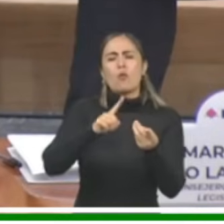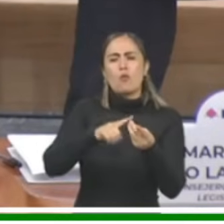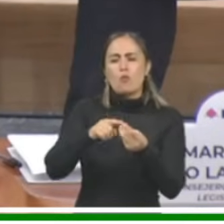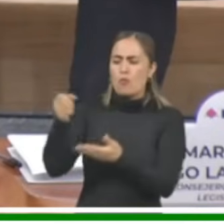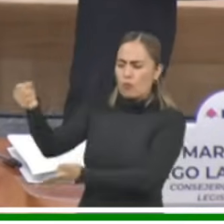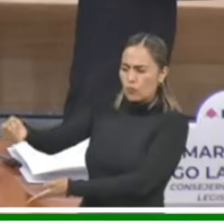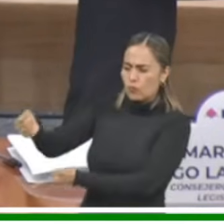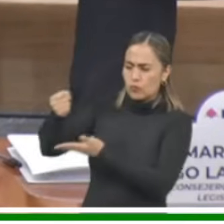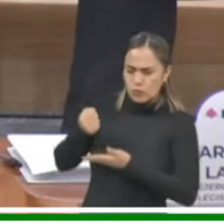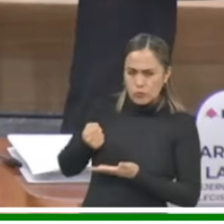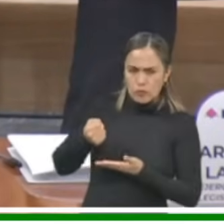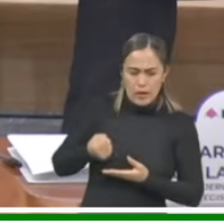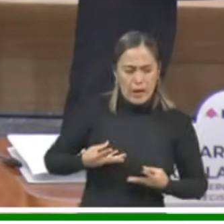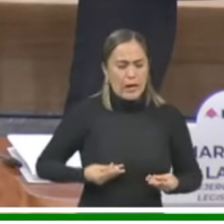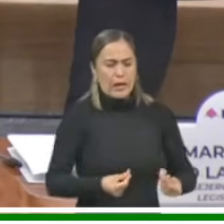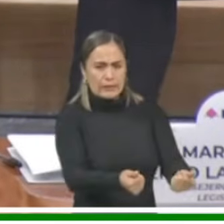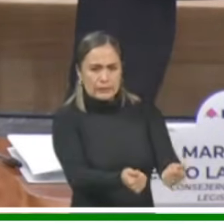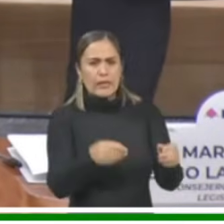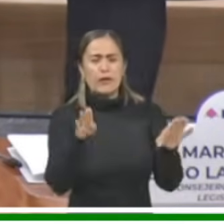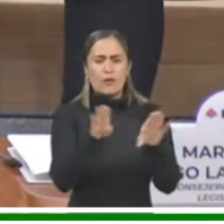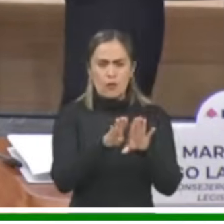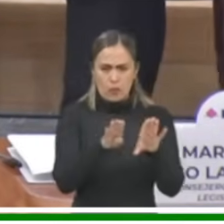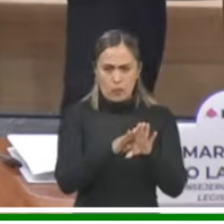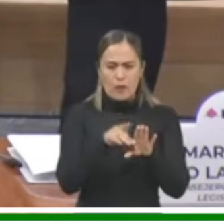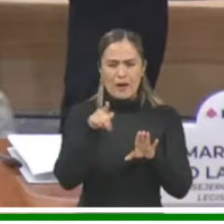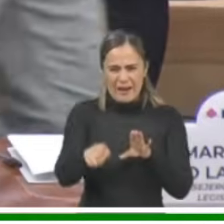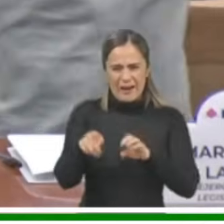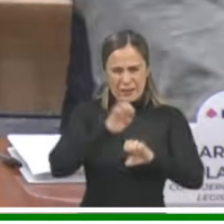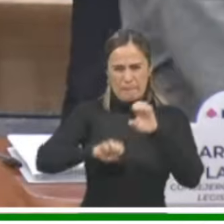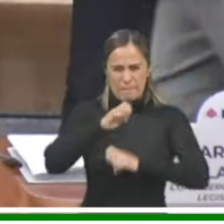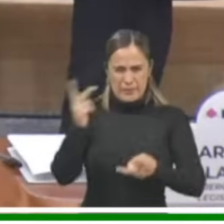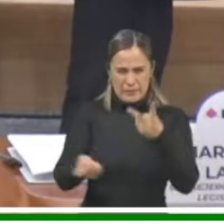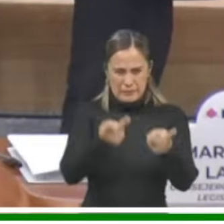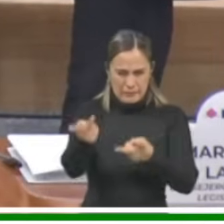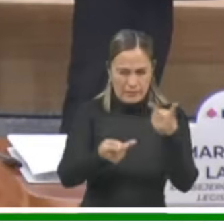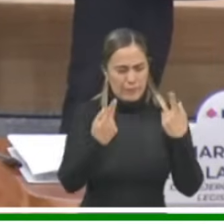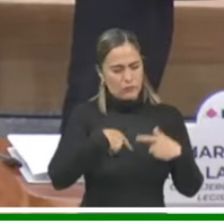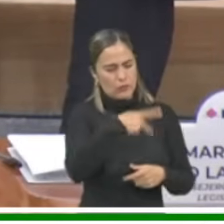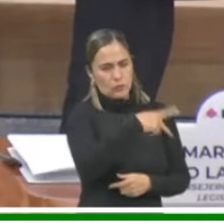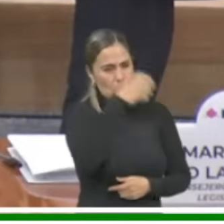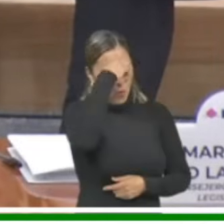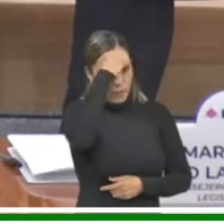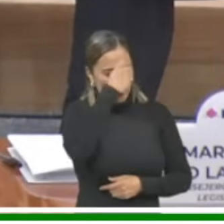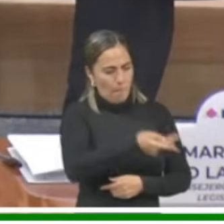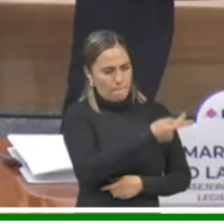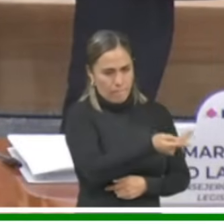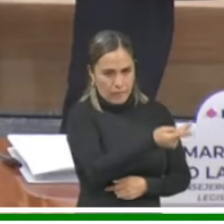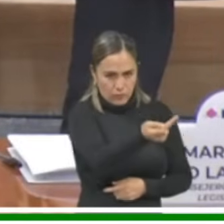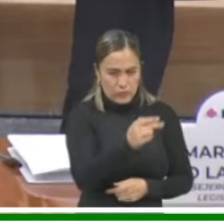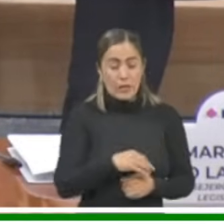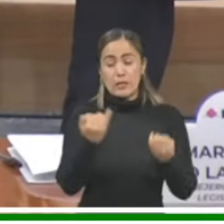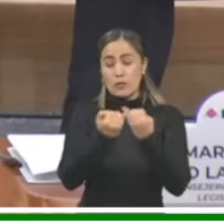de los recursos empleados en la realización y publicación de encuestas y sondeos electorales. Se debe establecer el mecanismo